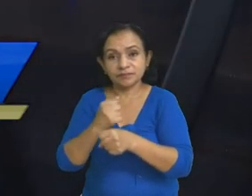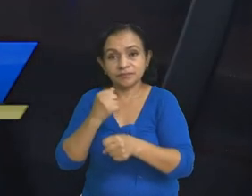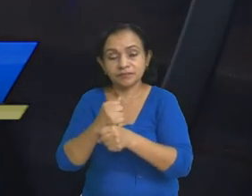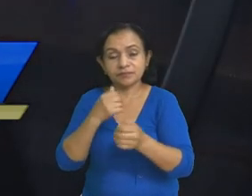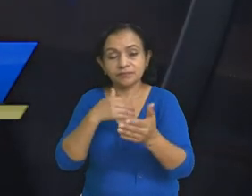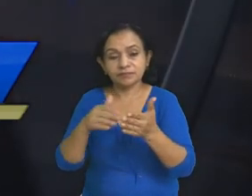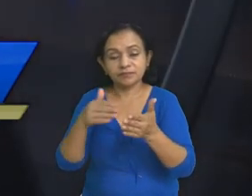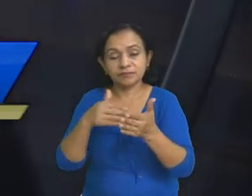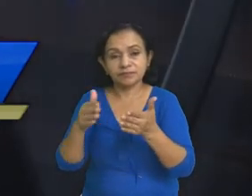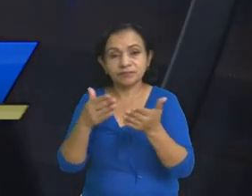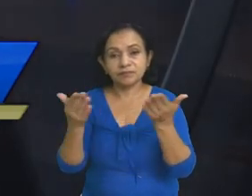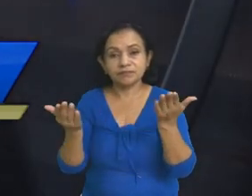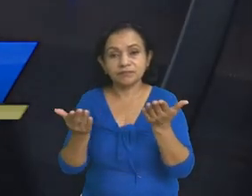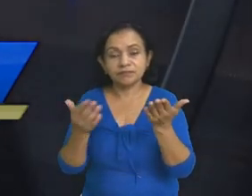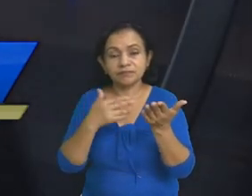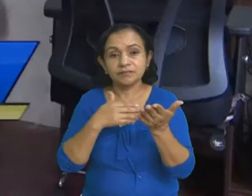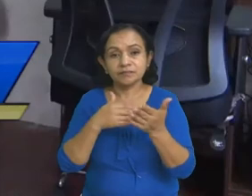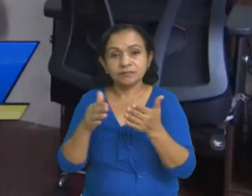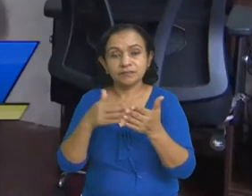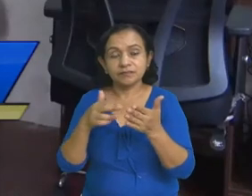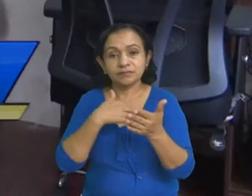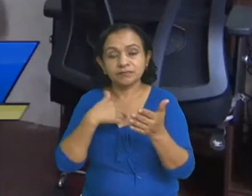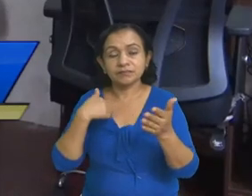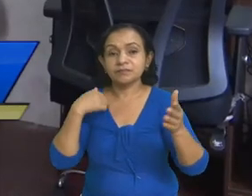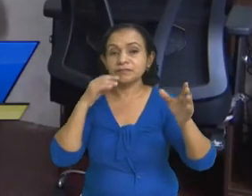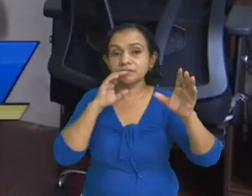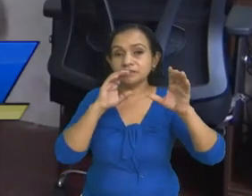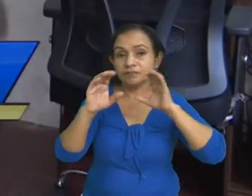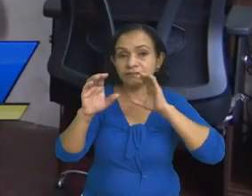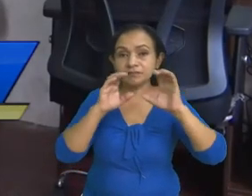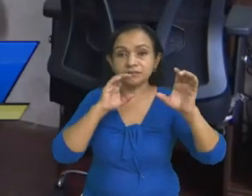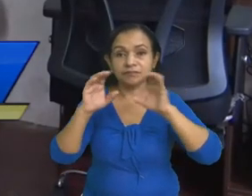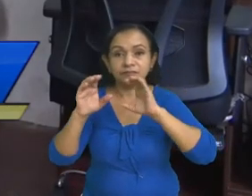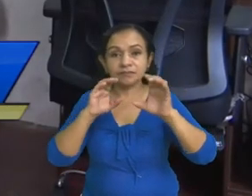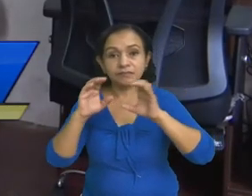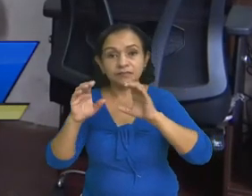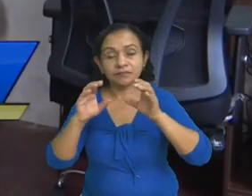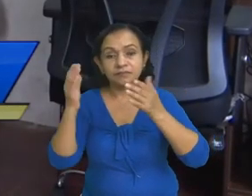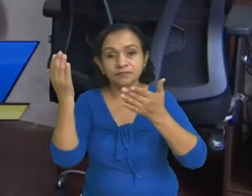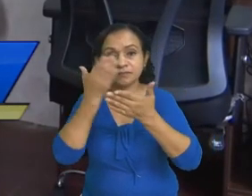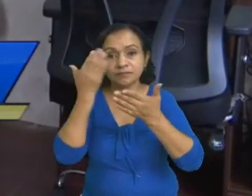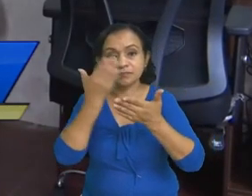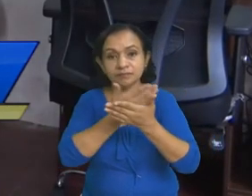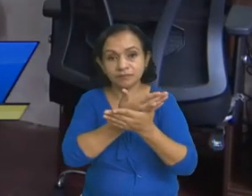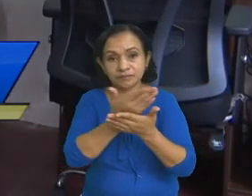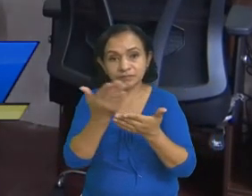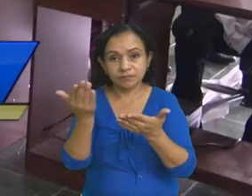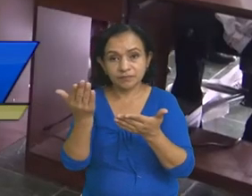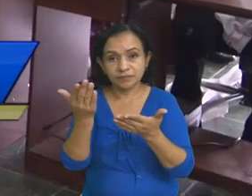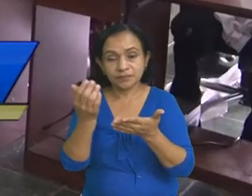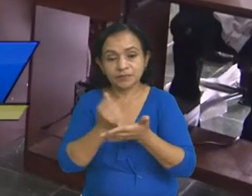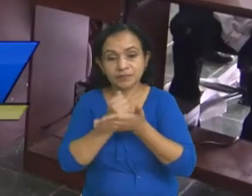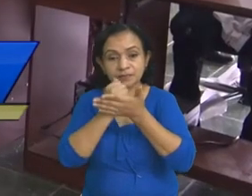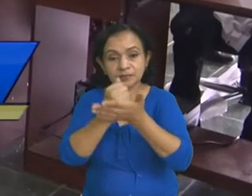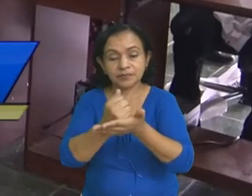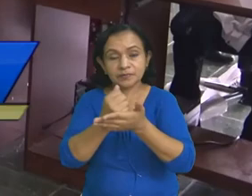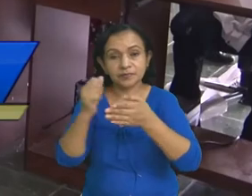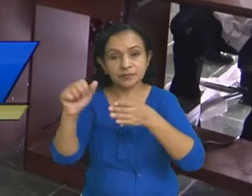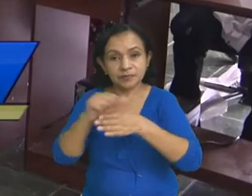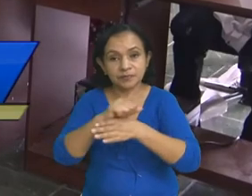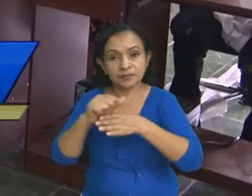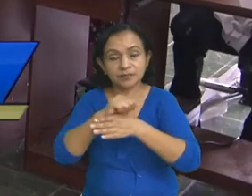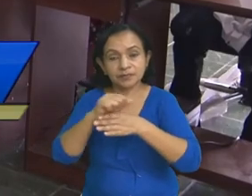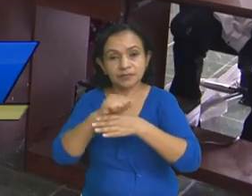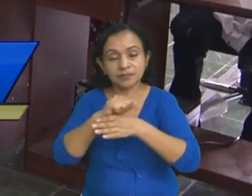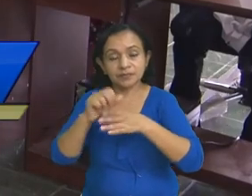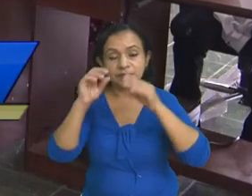facilita mucho lo que es la comunicación, y también para los estudiantes, pues les ayuda en la preparación